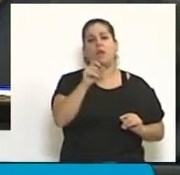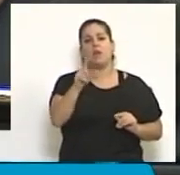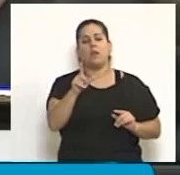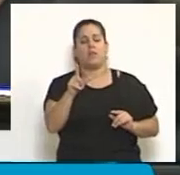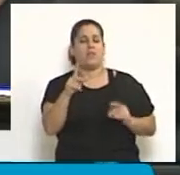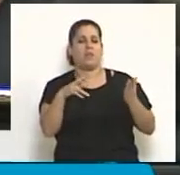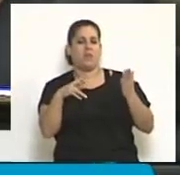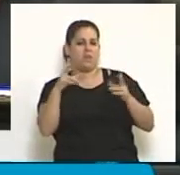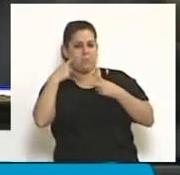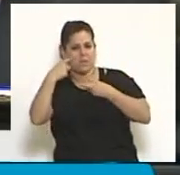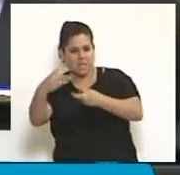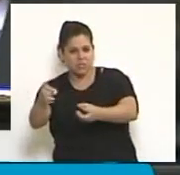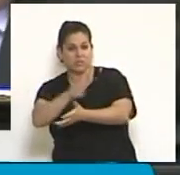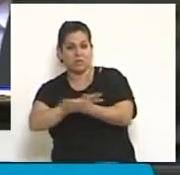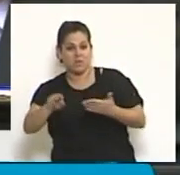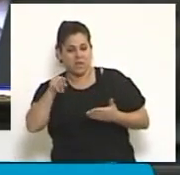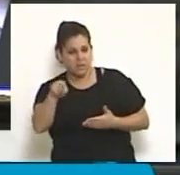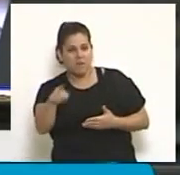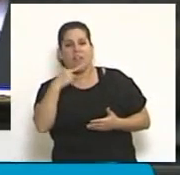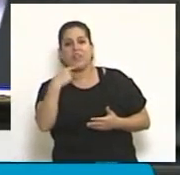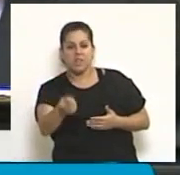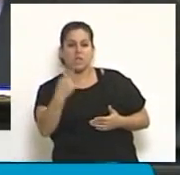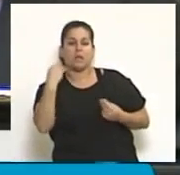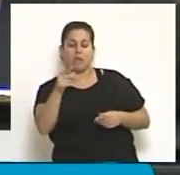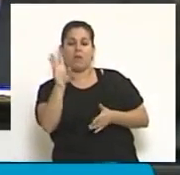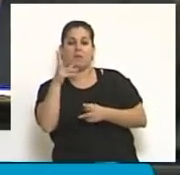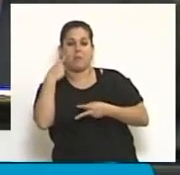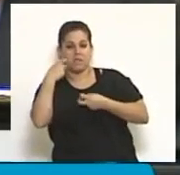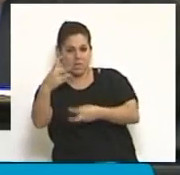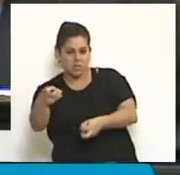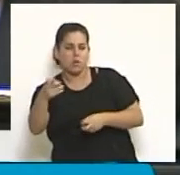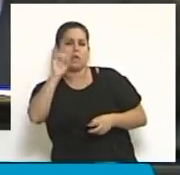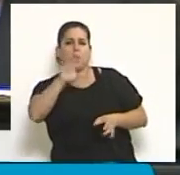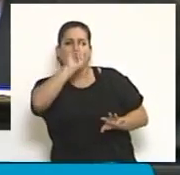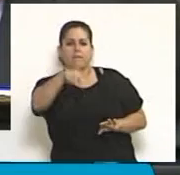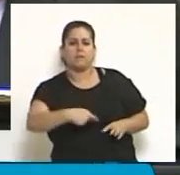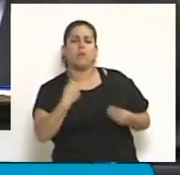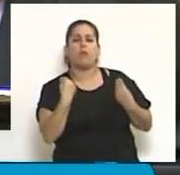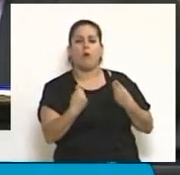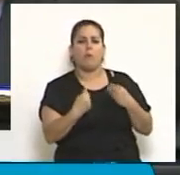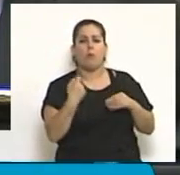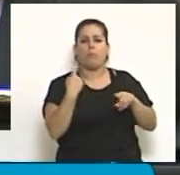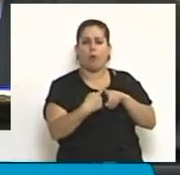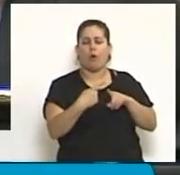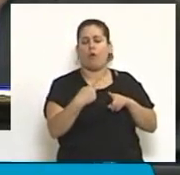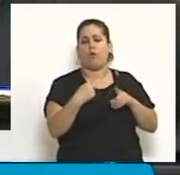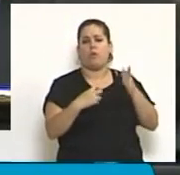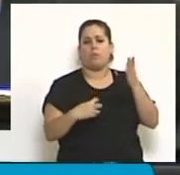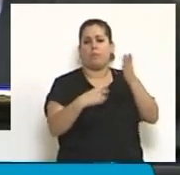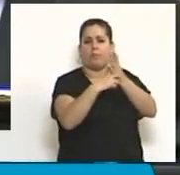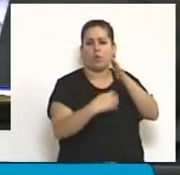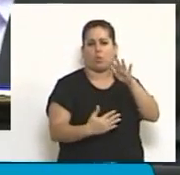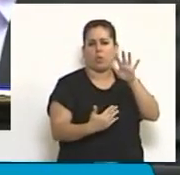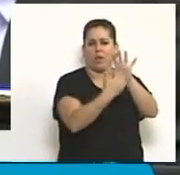Nacional de Investigaciones Administrativas, se destaca que las investigaciones se realizarán por el solo impulso de la